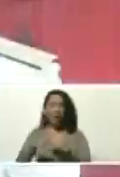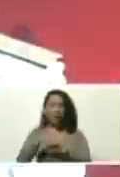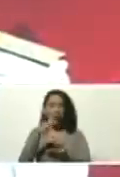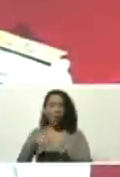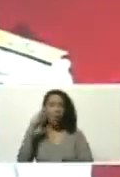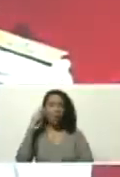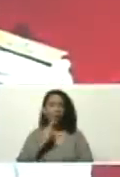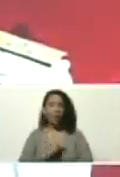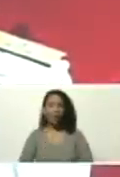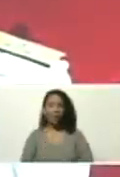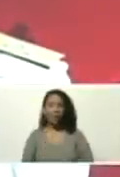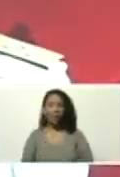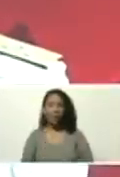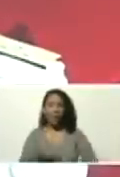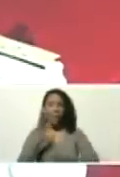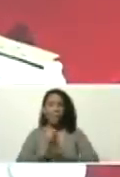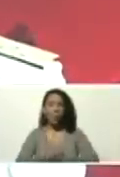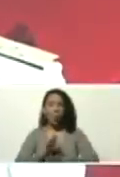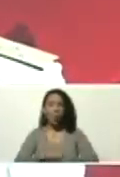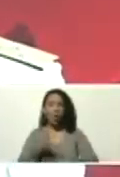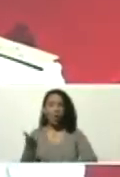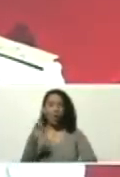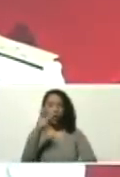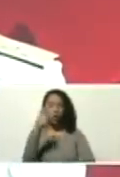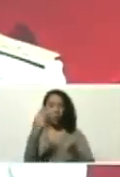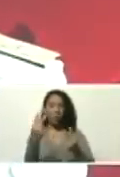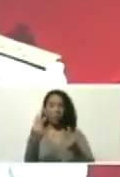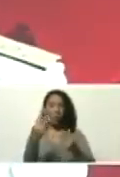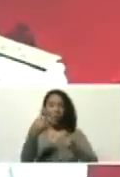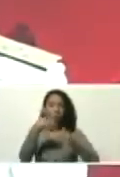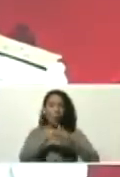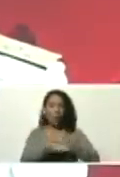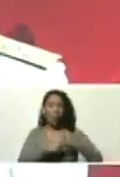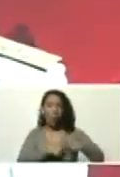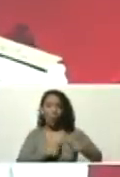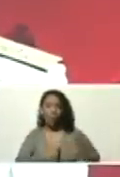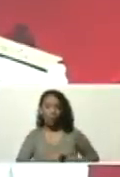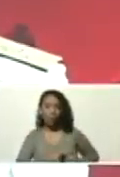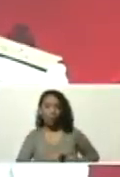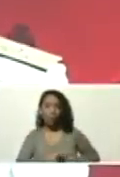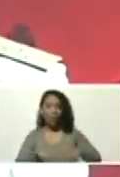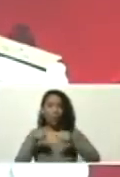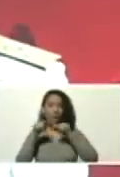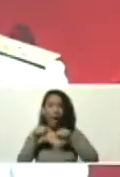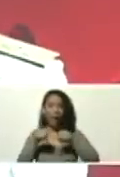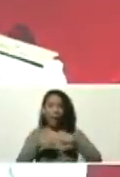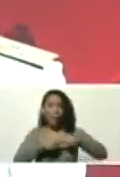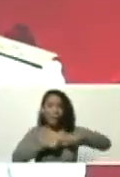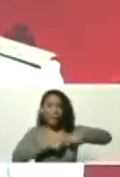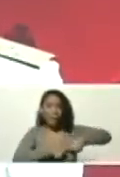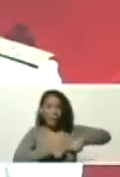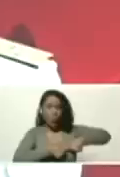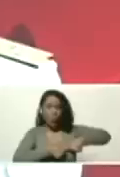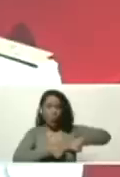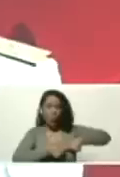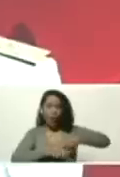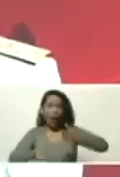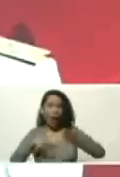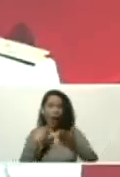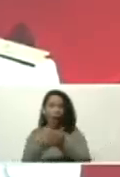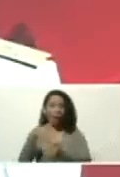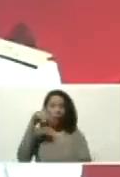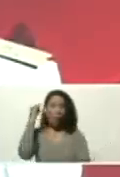Bolivariana, porque te enquistaste en nuestros corazones y allí has de mantenerte hasta el